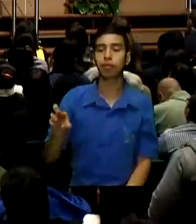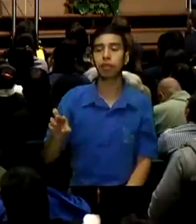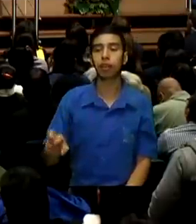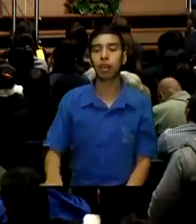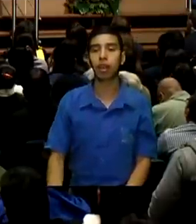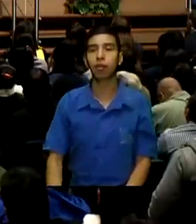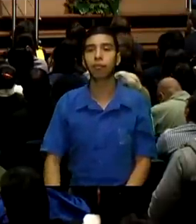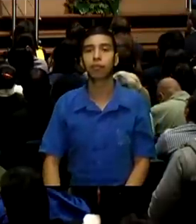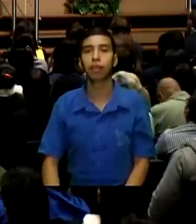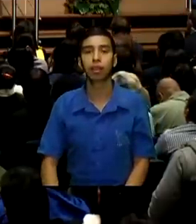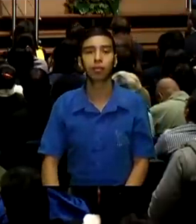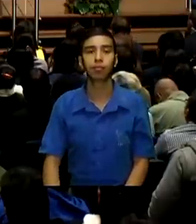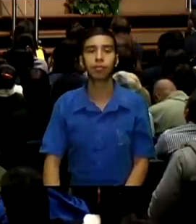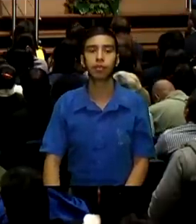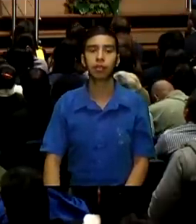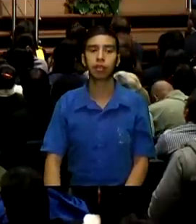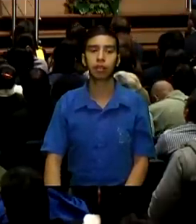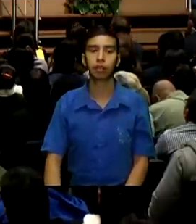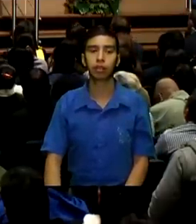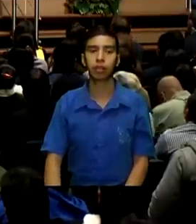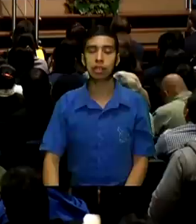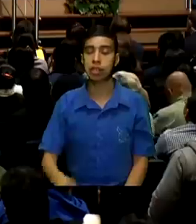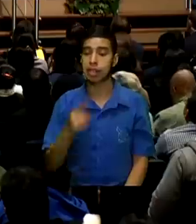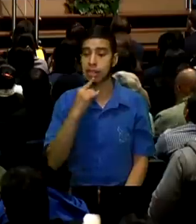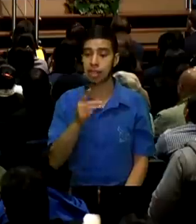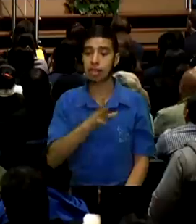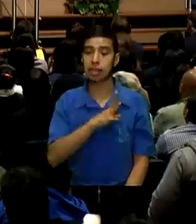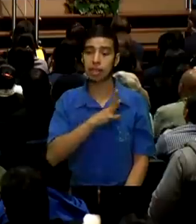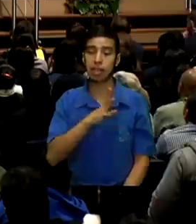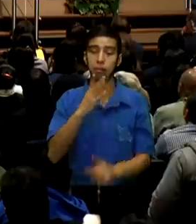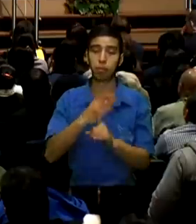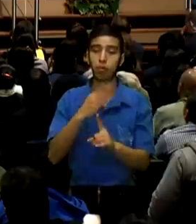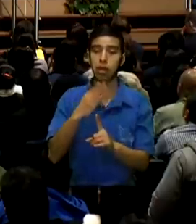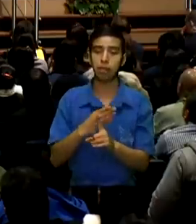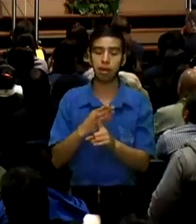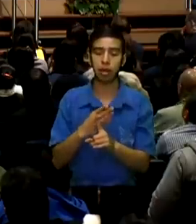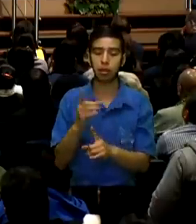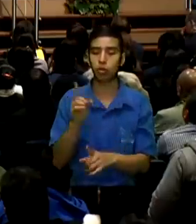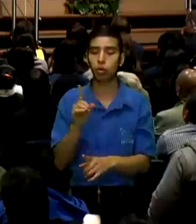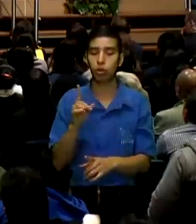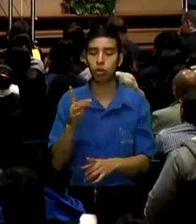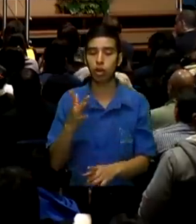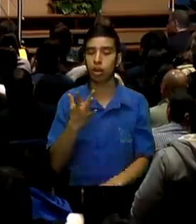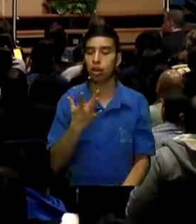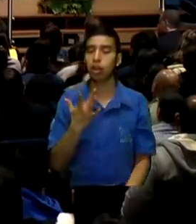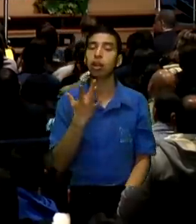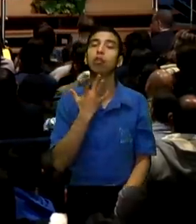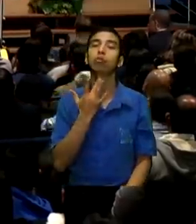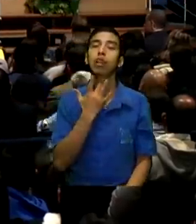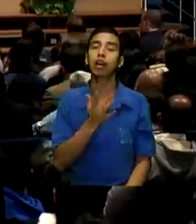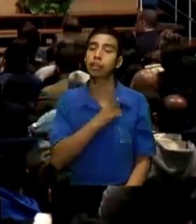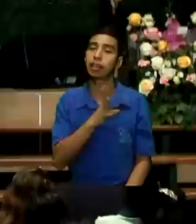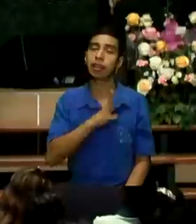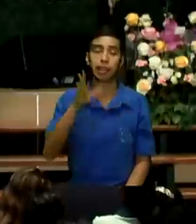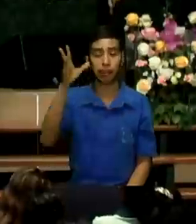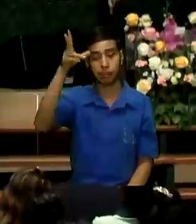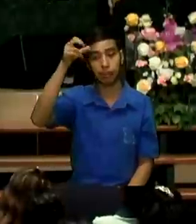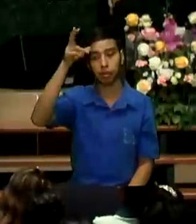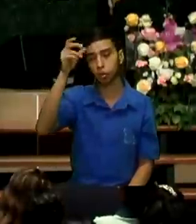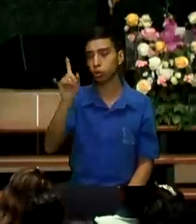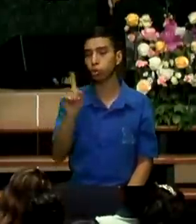pero no le hacía nada, solo le gustaba que se desnudara. Y salió, se lo digo así tan claro y pelado, porque salió en todo el mundo, salió la